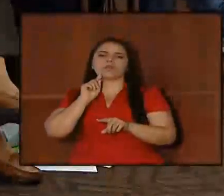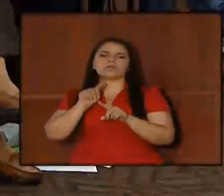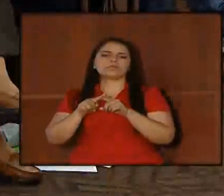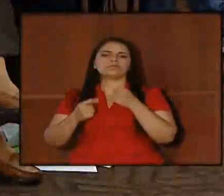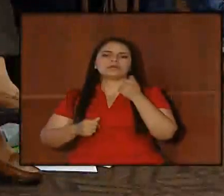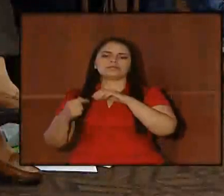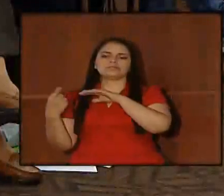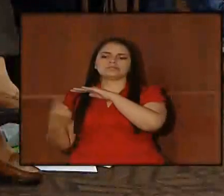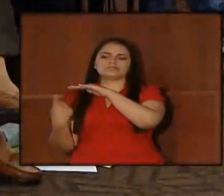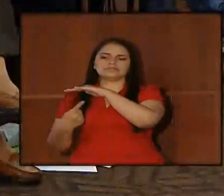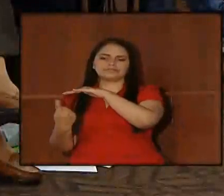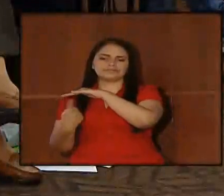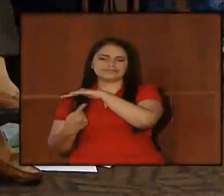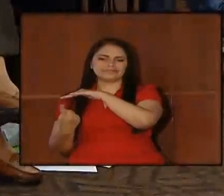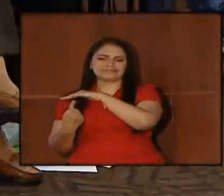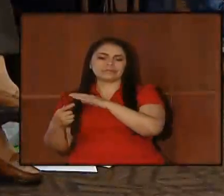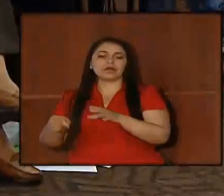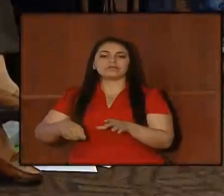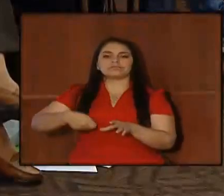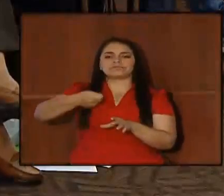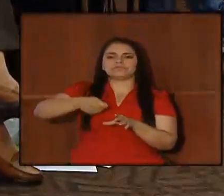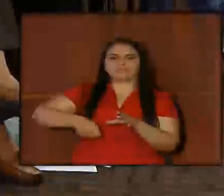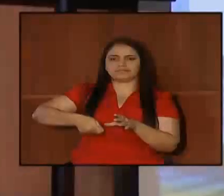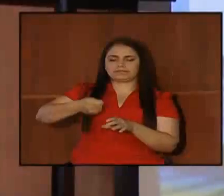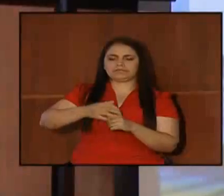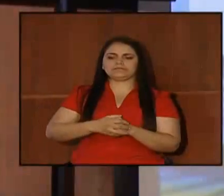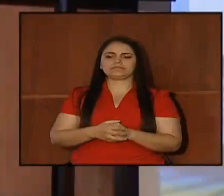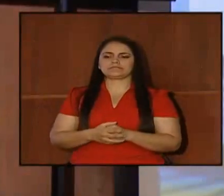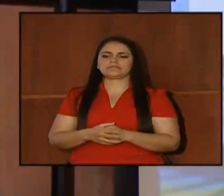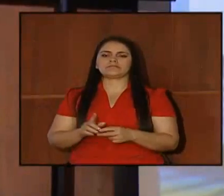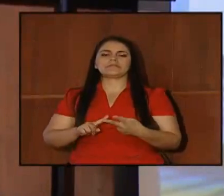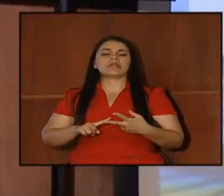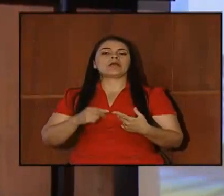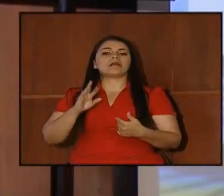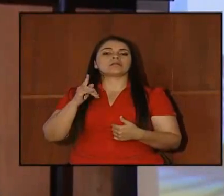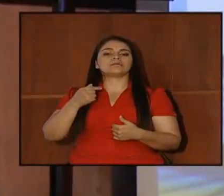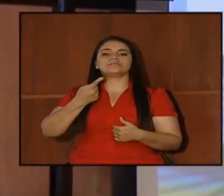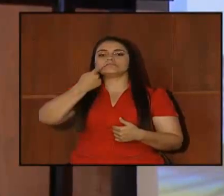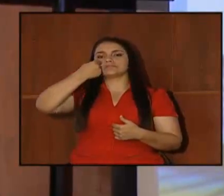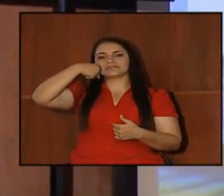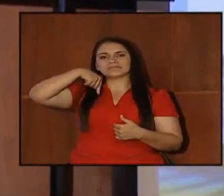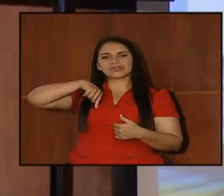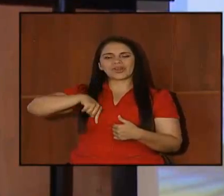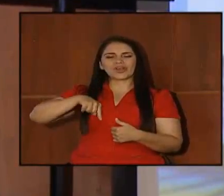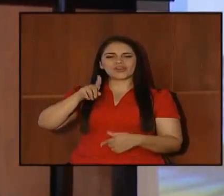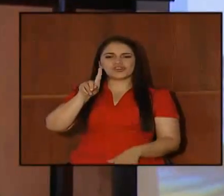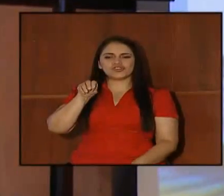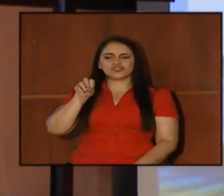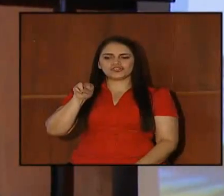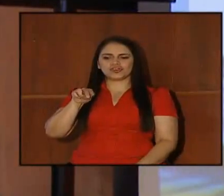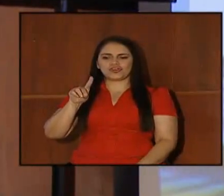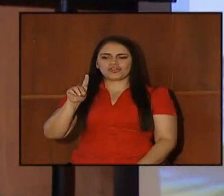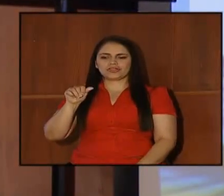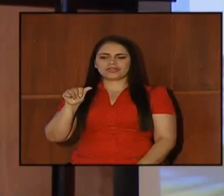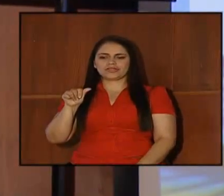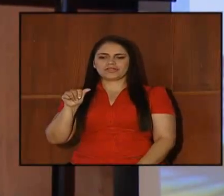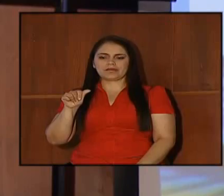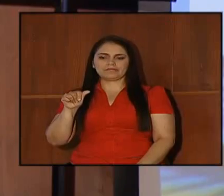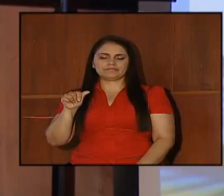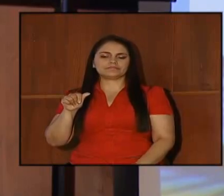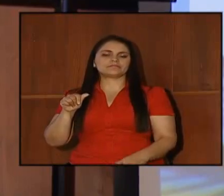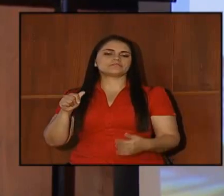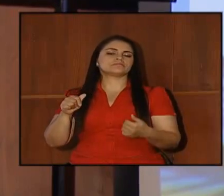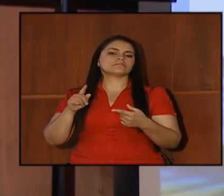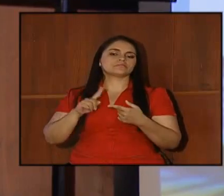son los espesos tipo compota. Si se va a alimentar por medio de una sonda, entonces se le pueden dar